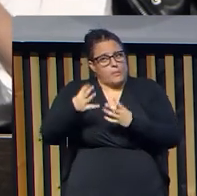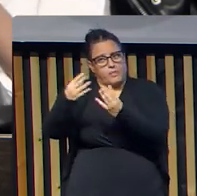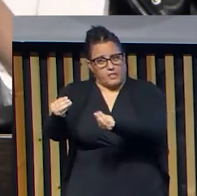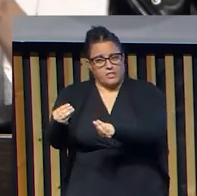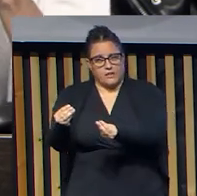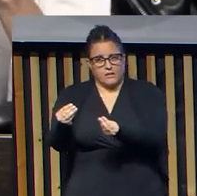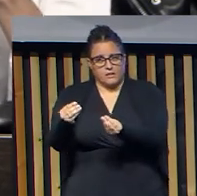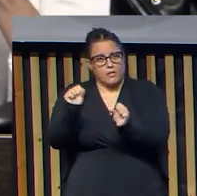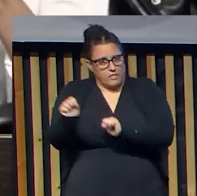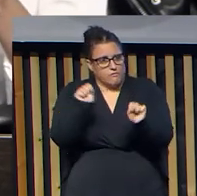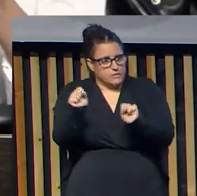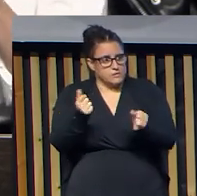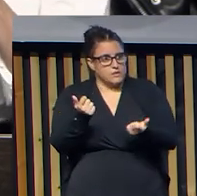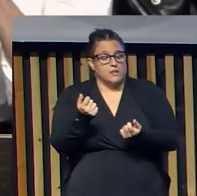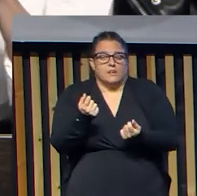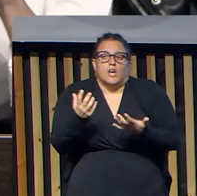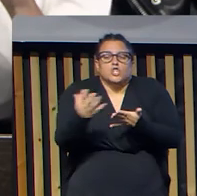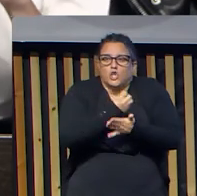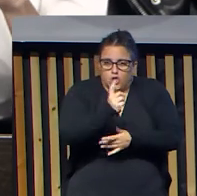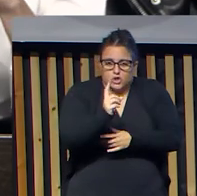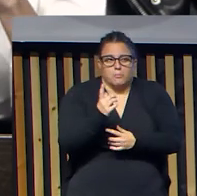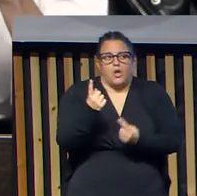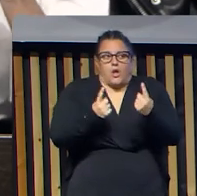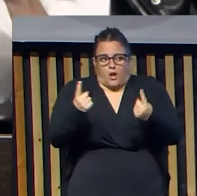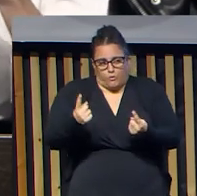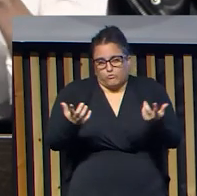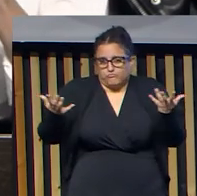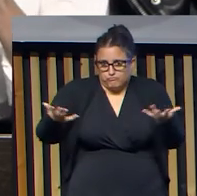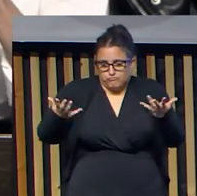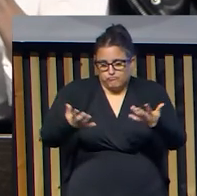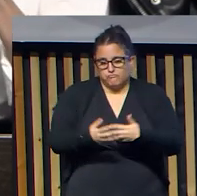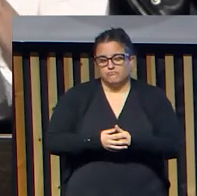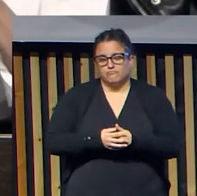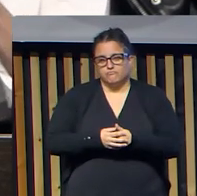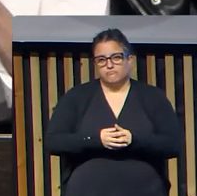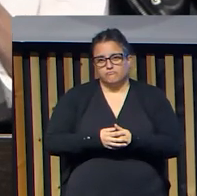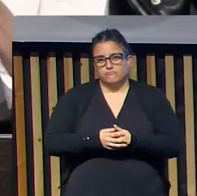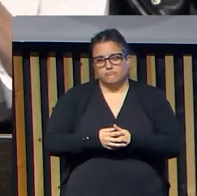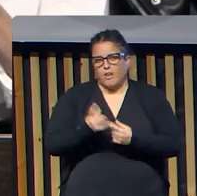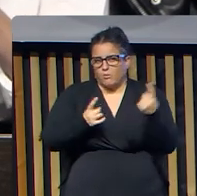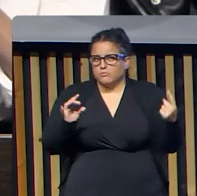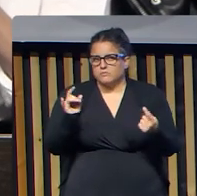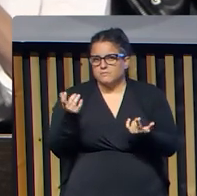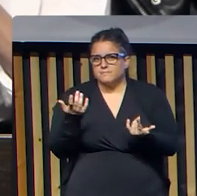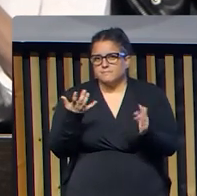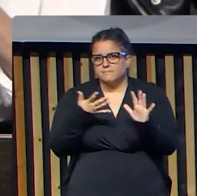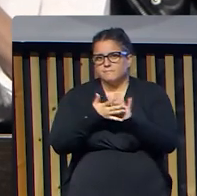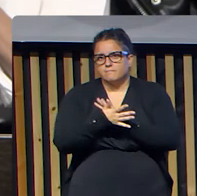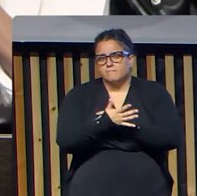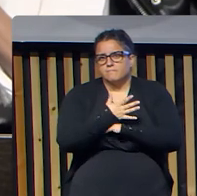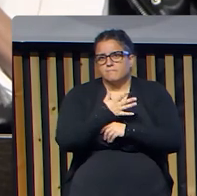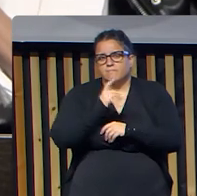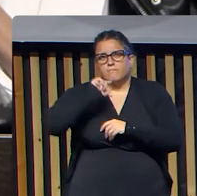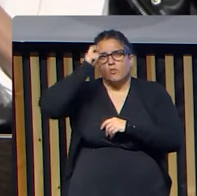digamos creo que es esta idea de hacerlo enrevesado la he visto más en el caso de los abogados